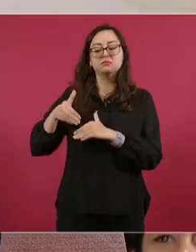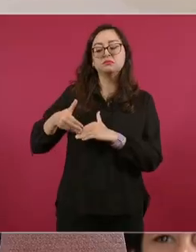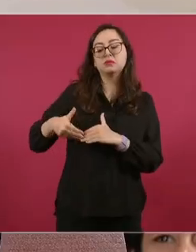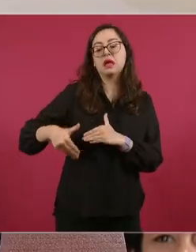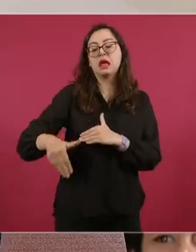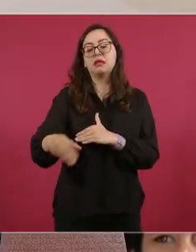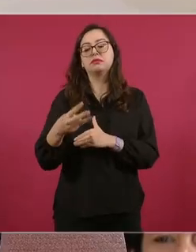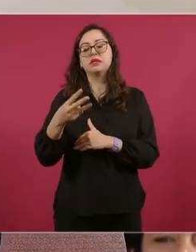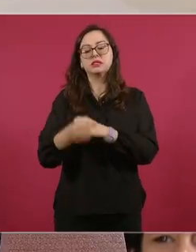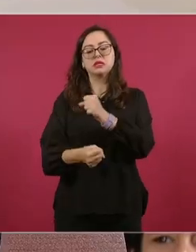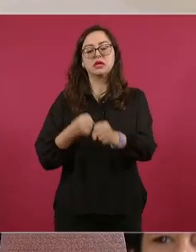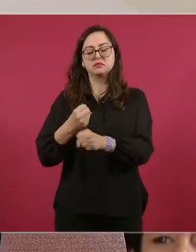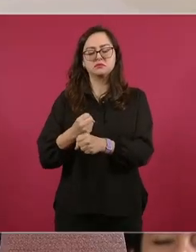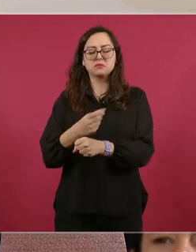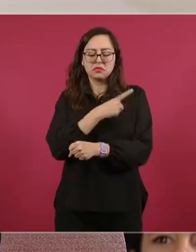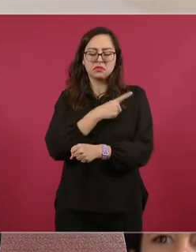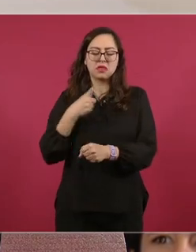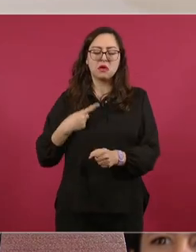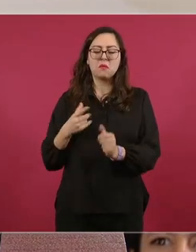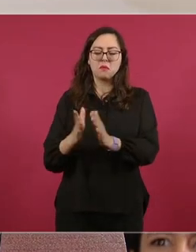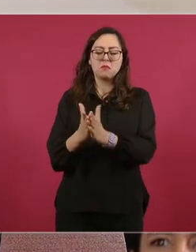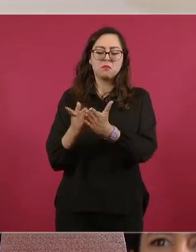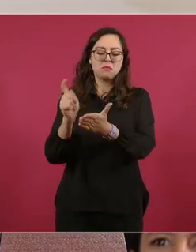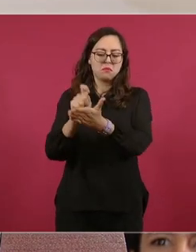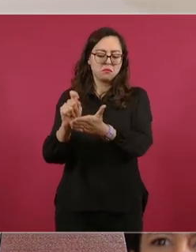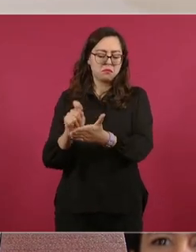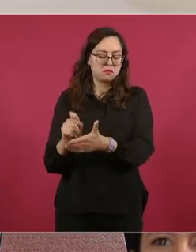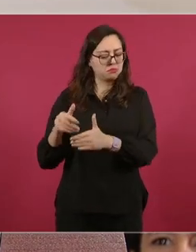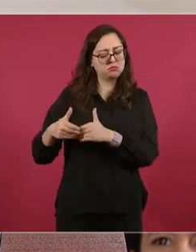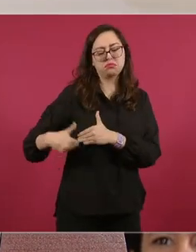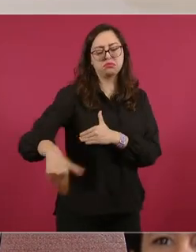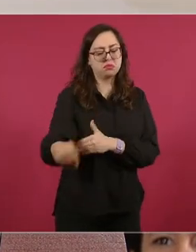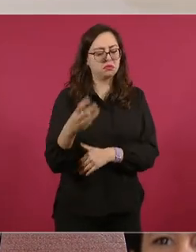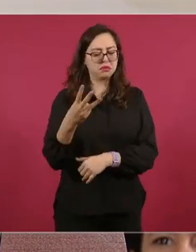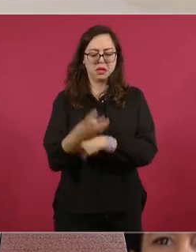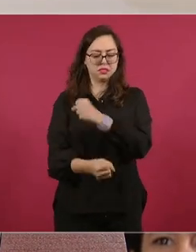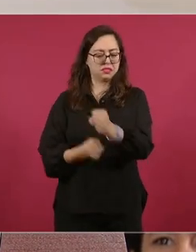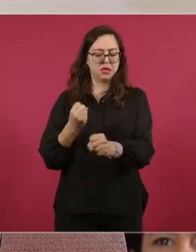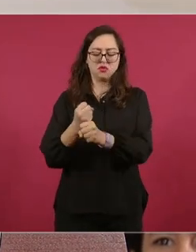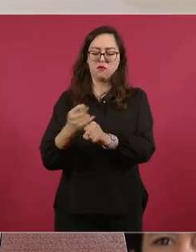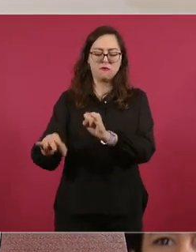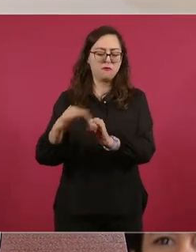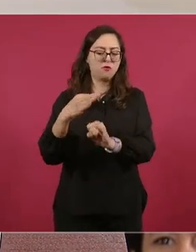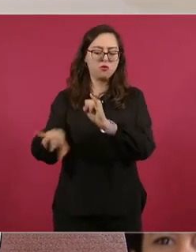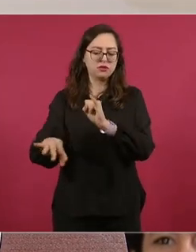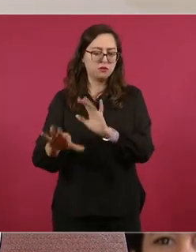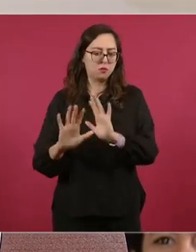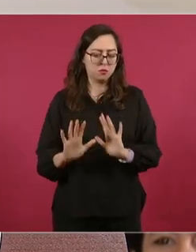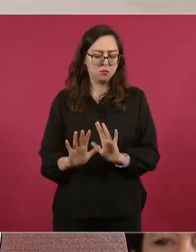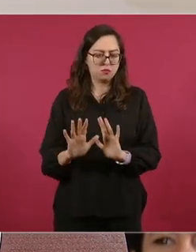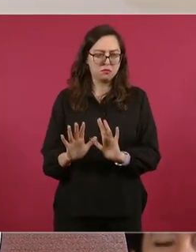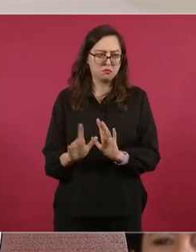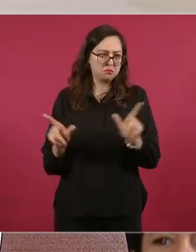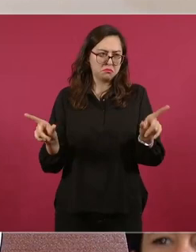y que únicamente faltaba narrar el final de mi mandato.